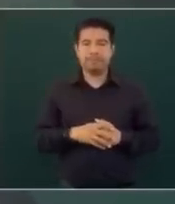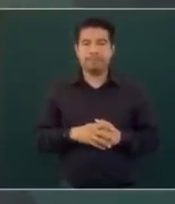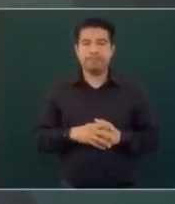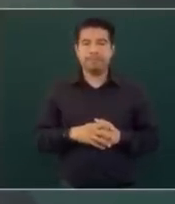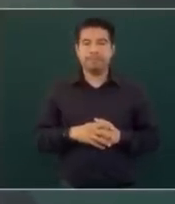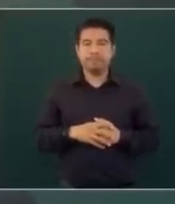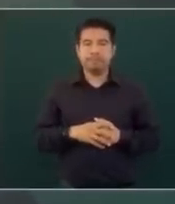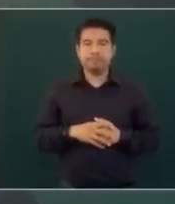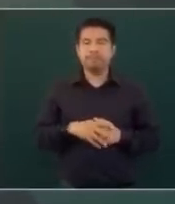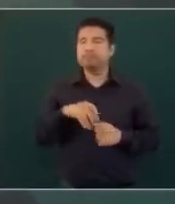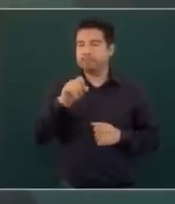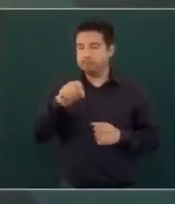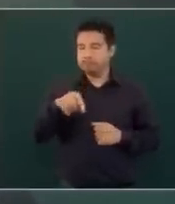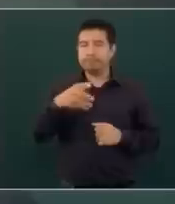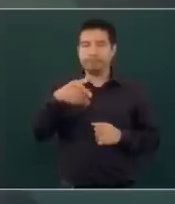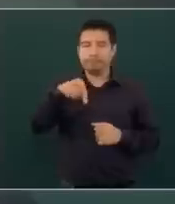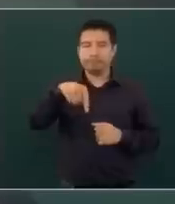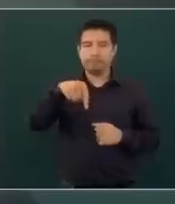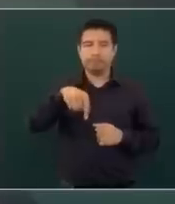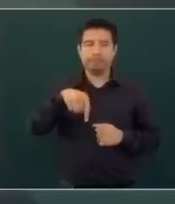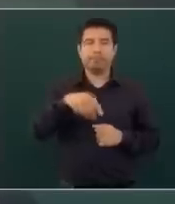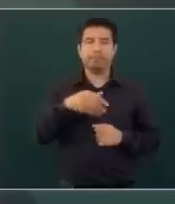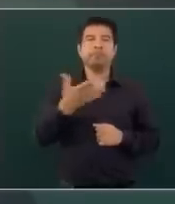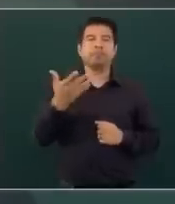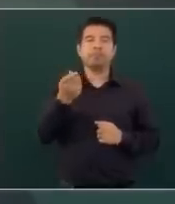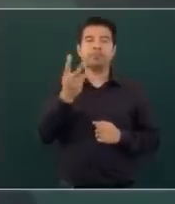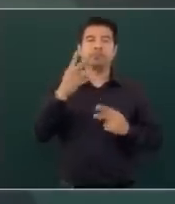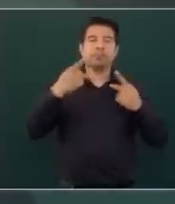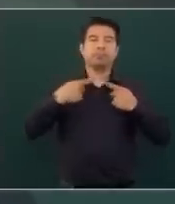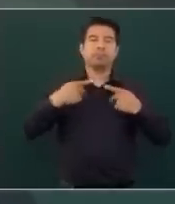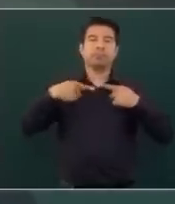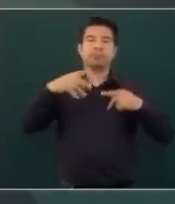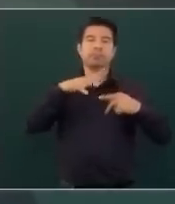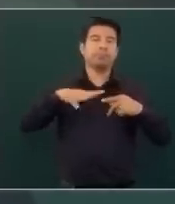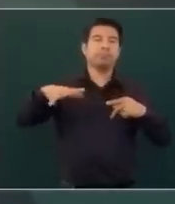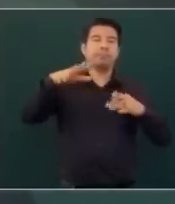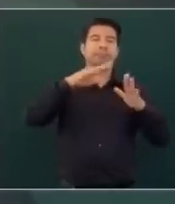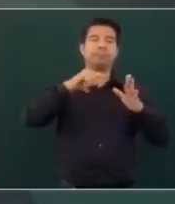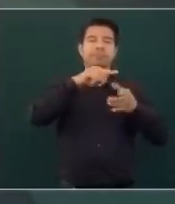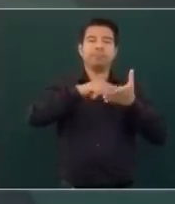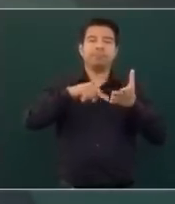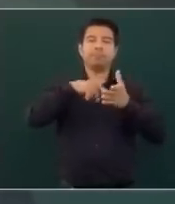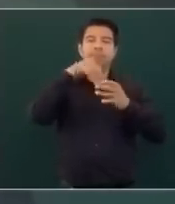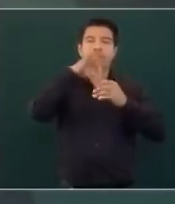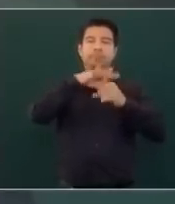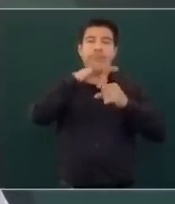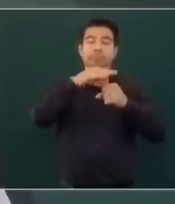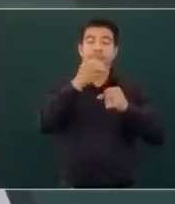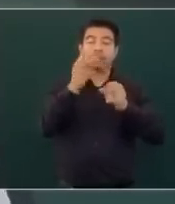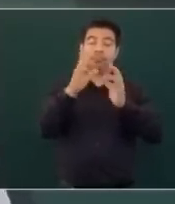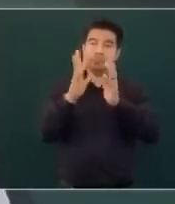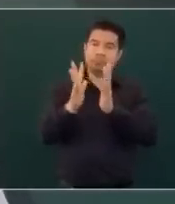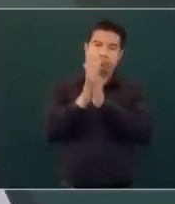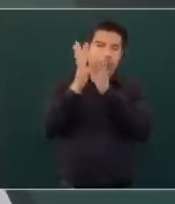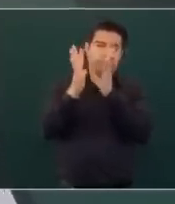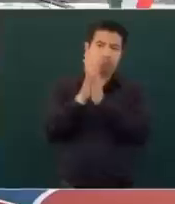que el pueblo elegía a los integrantes del Poder Judicial,